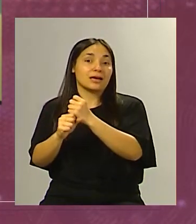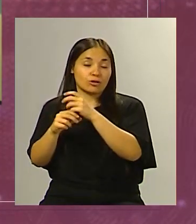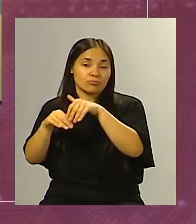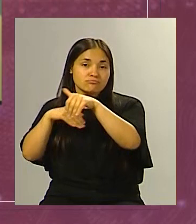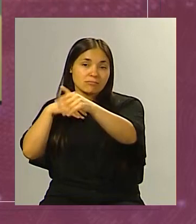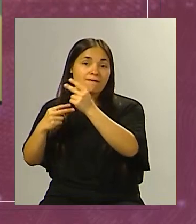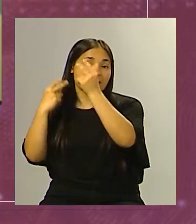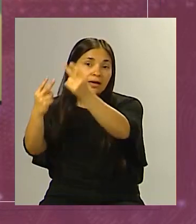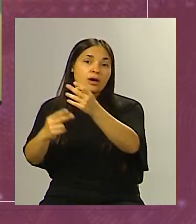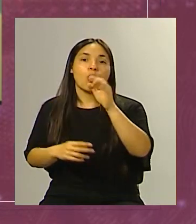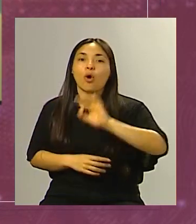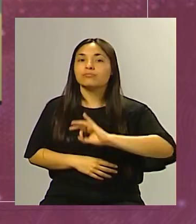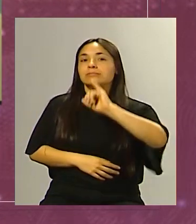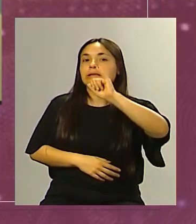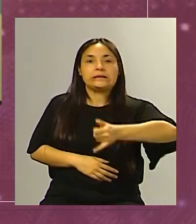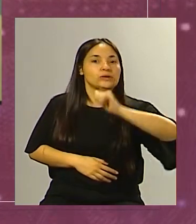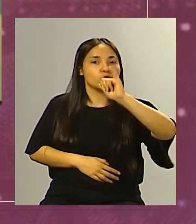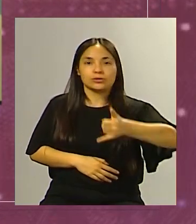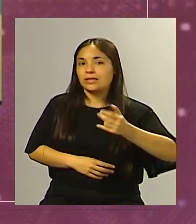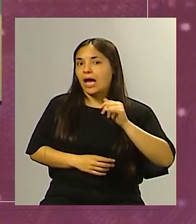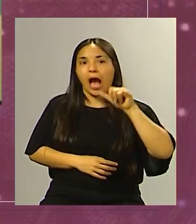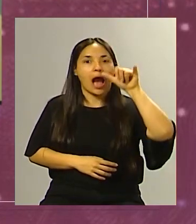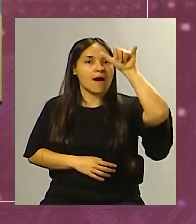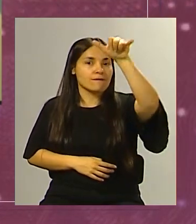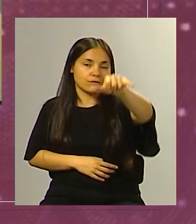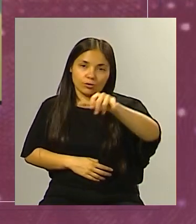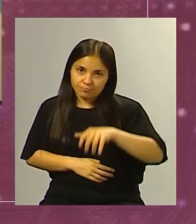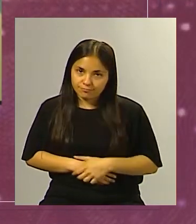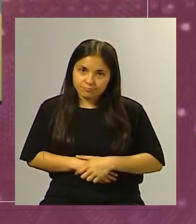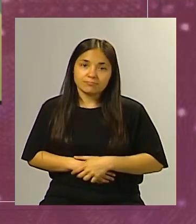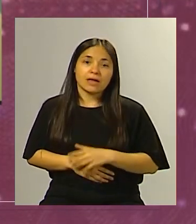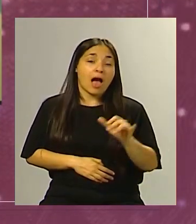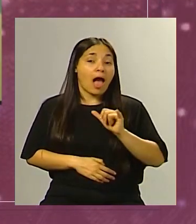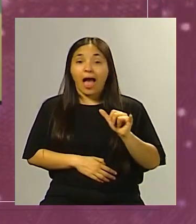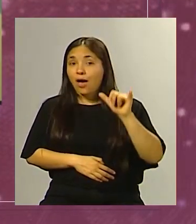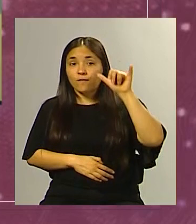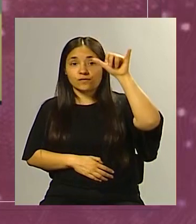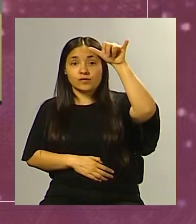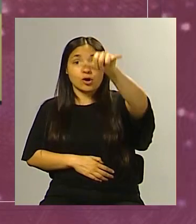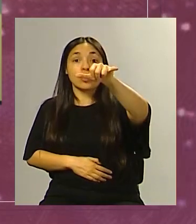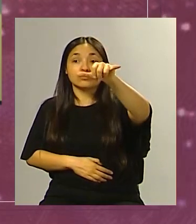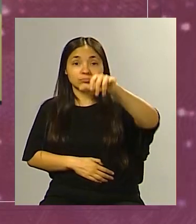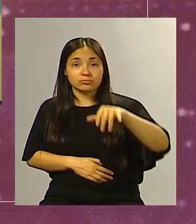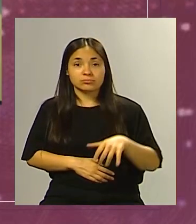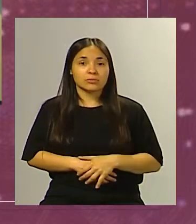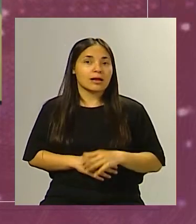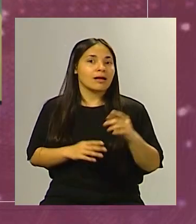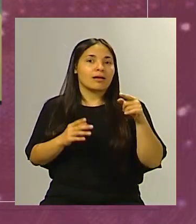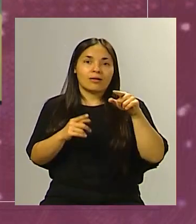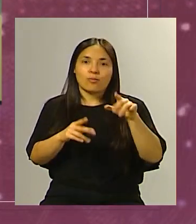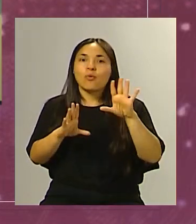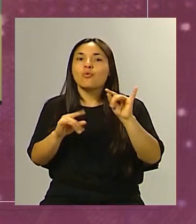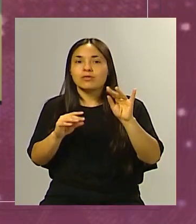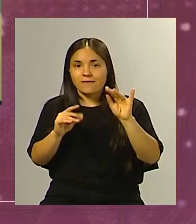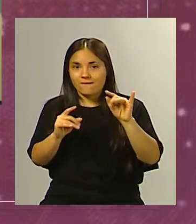sí tenemos que ir en avión. En avión, claro. El avión es un punto muy difícil de